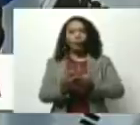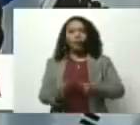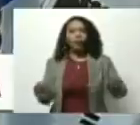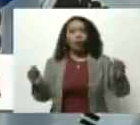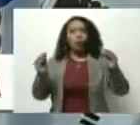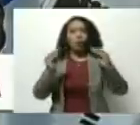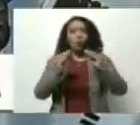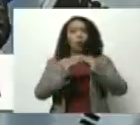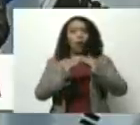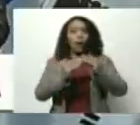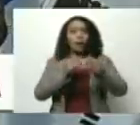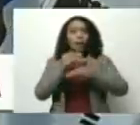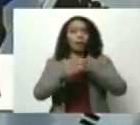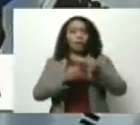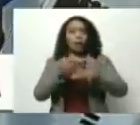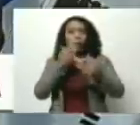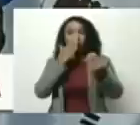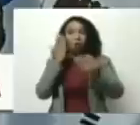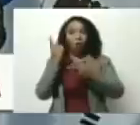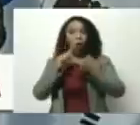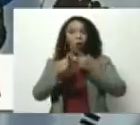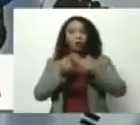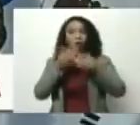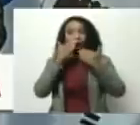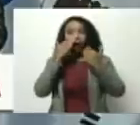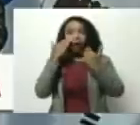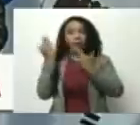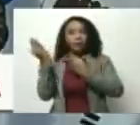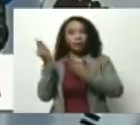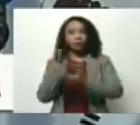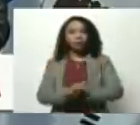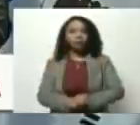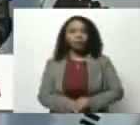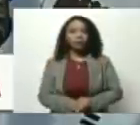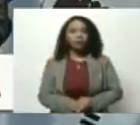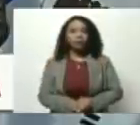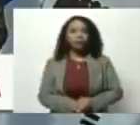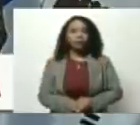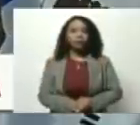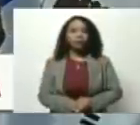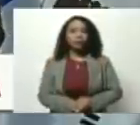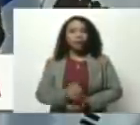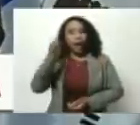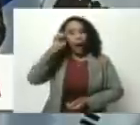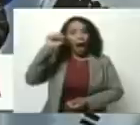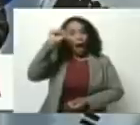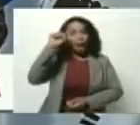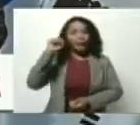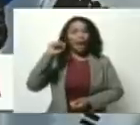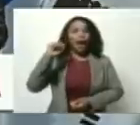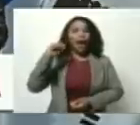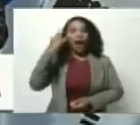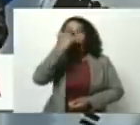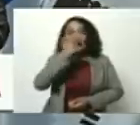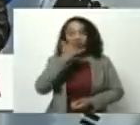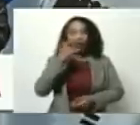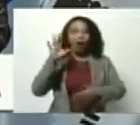simultáneamente o a su vez hicieran cosas como esta en Asia, en África, en